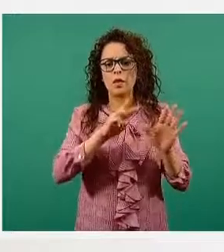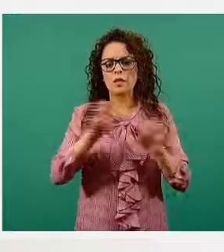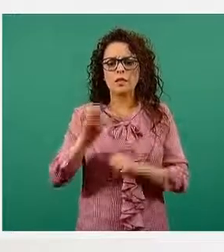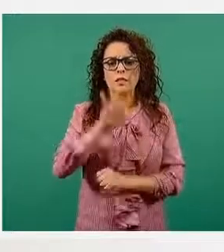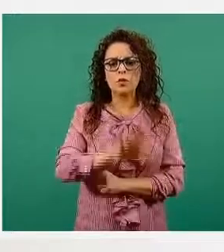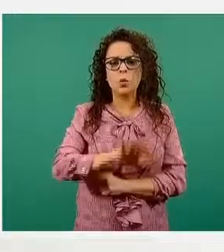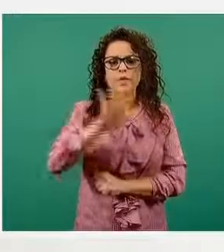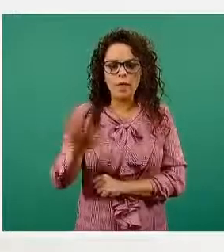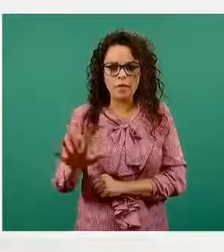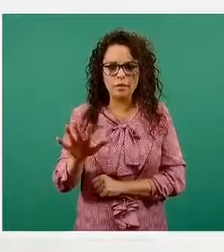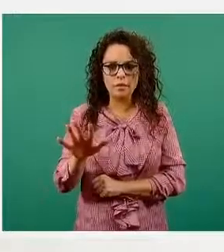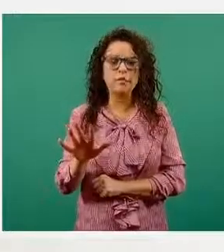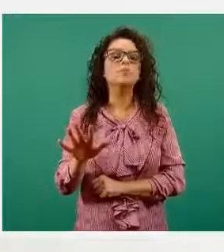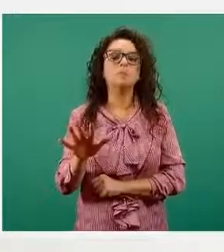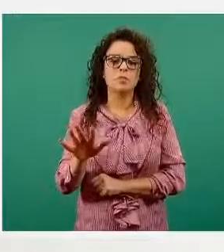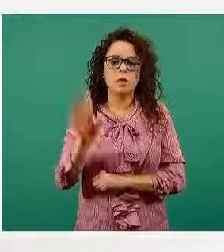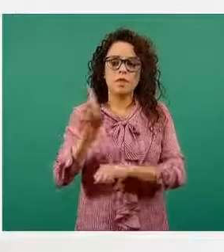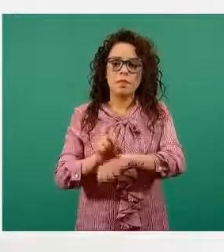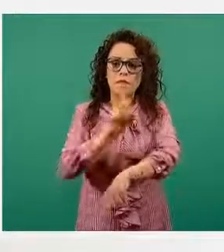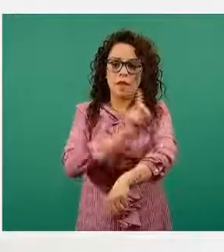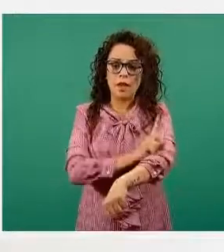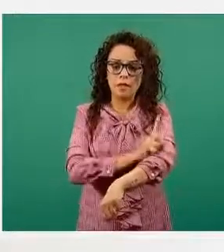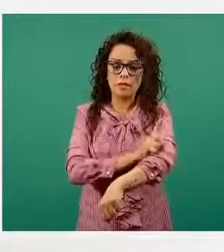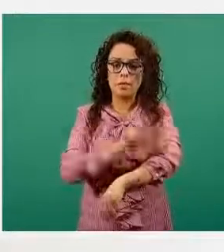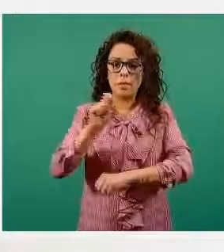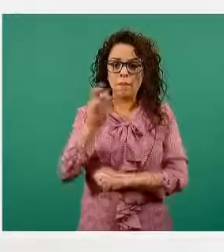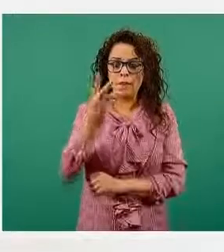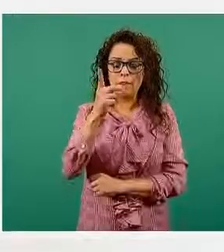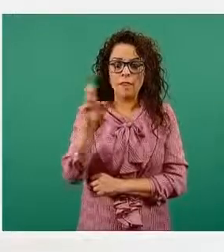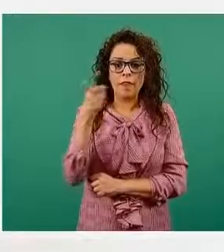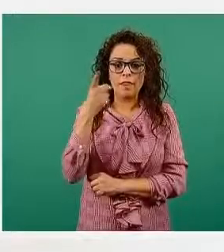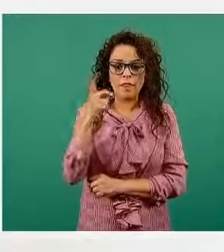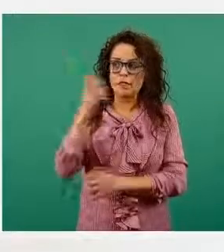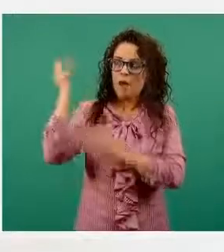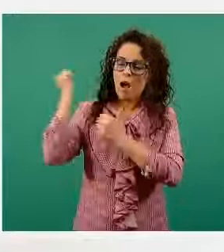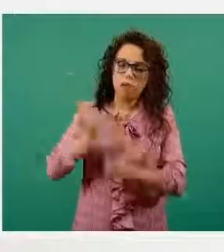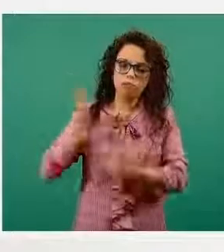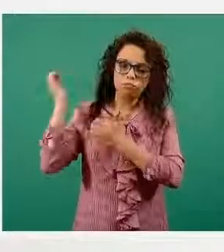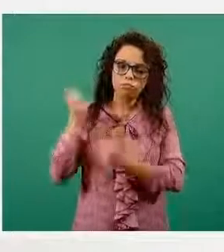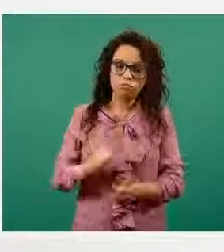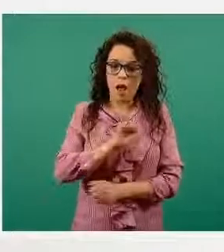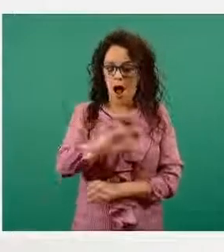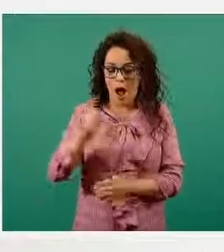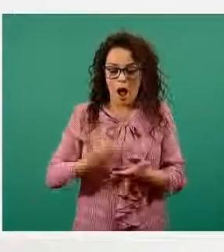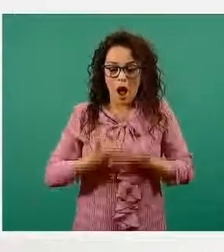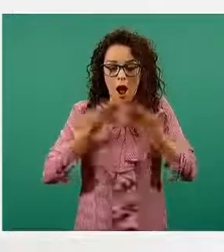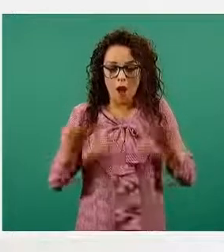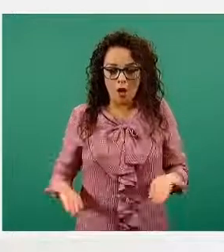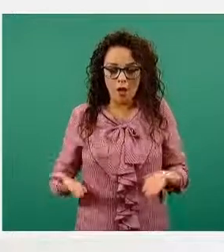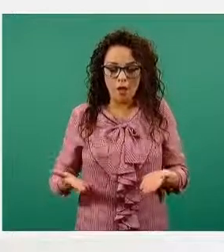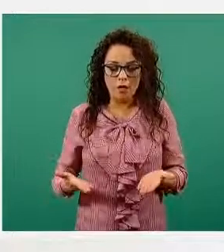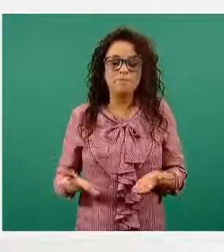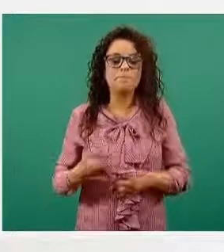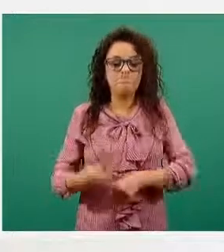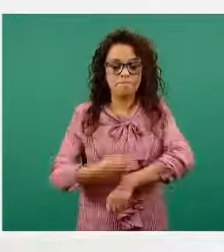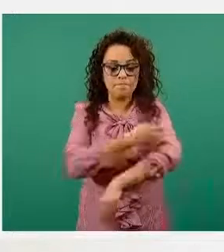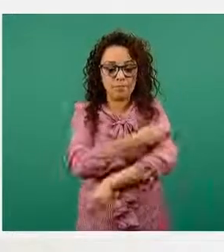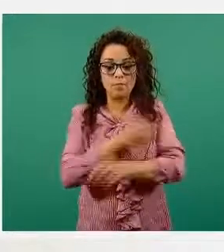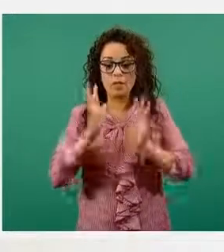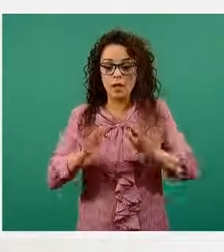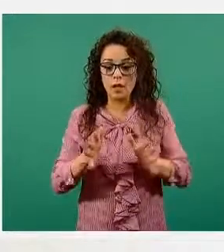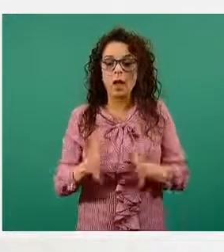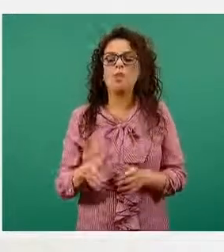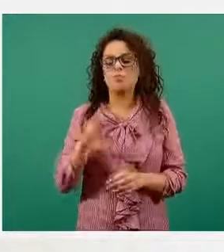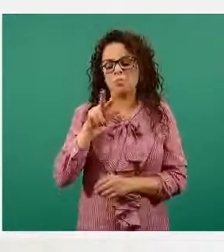25.424.355 que hemos recibido desde el 23 de diciembre. Se han aplicado ya más de